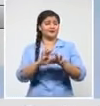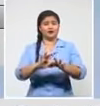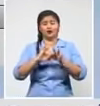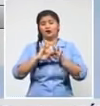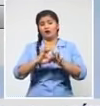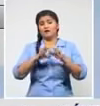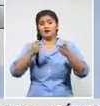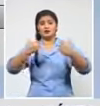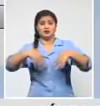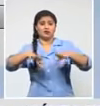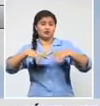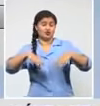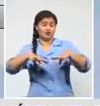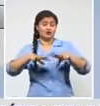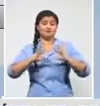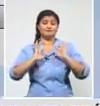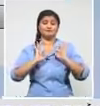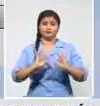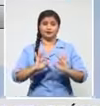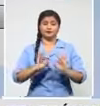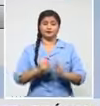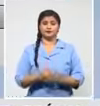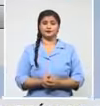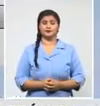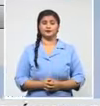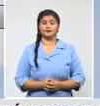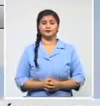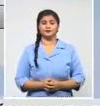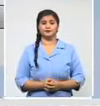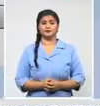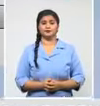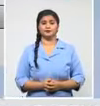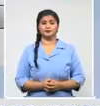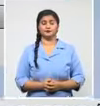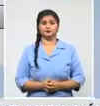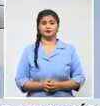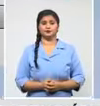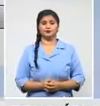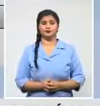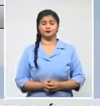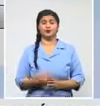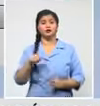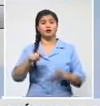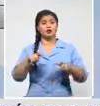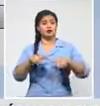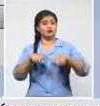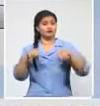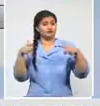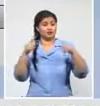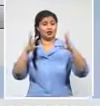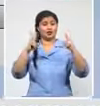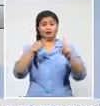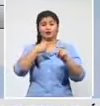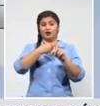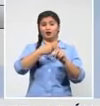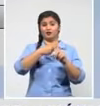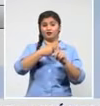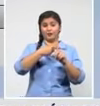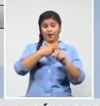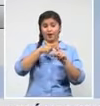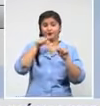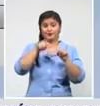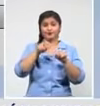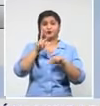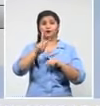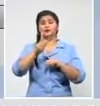pues realmente la cifra de casos confirmados en la región pues es de